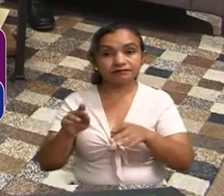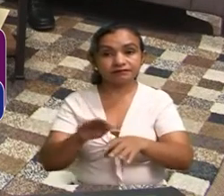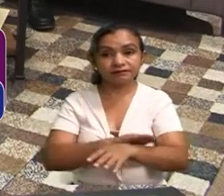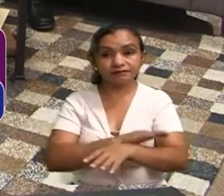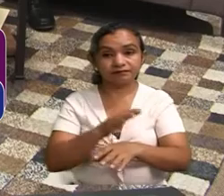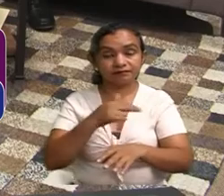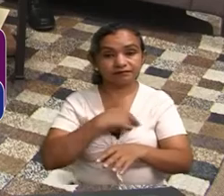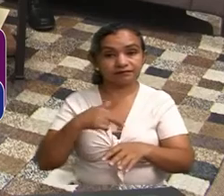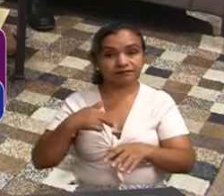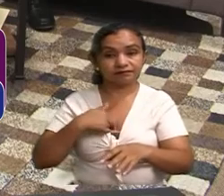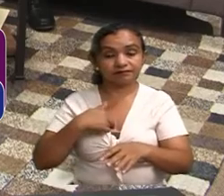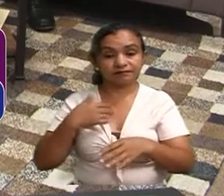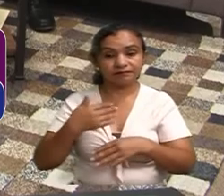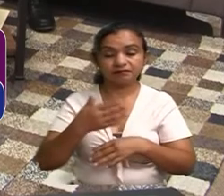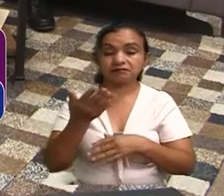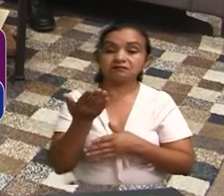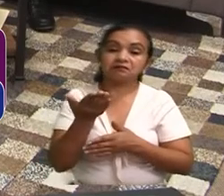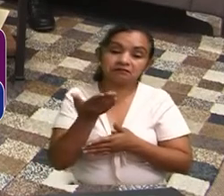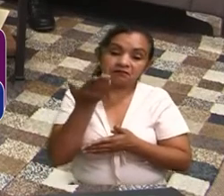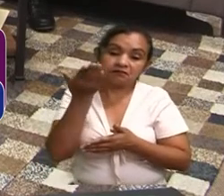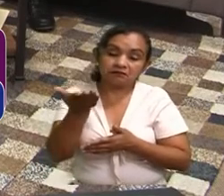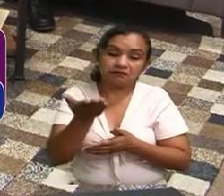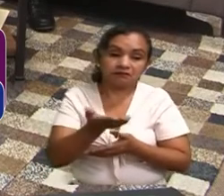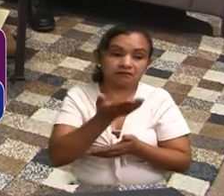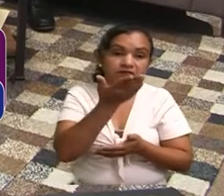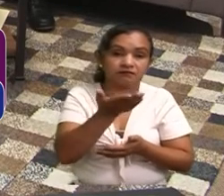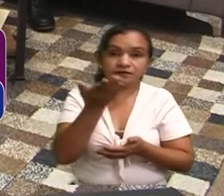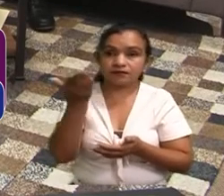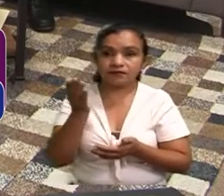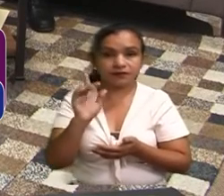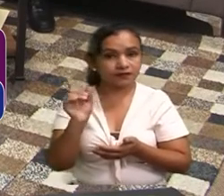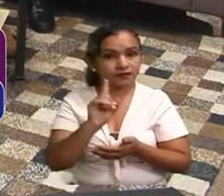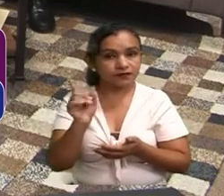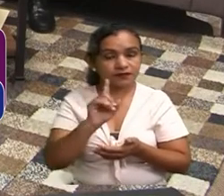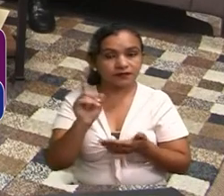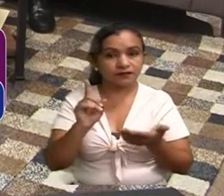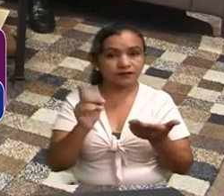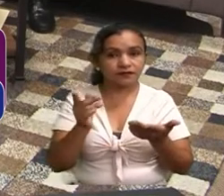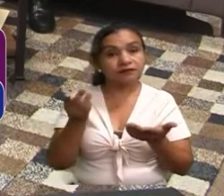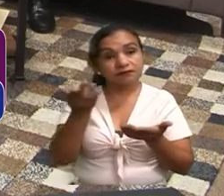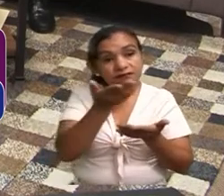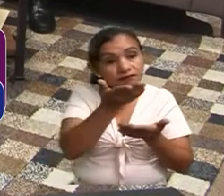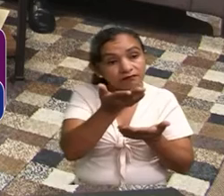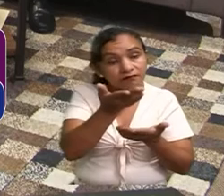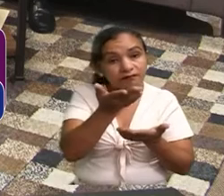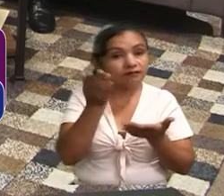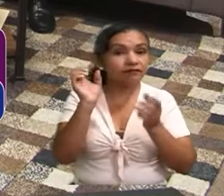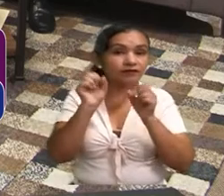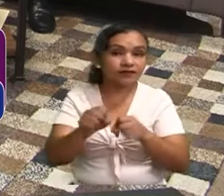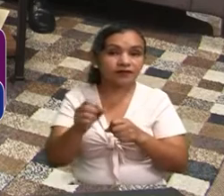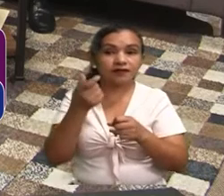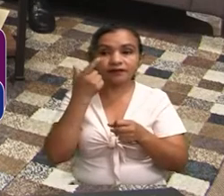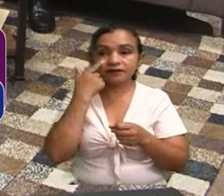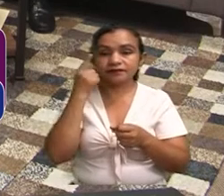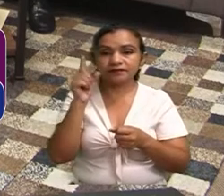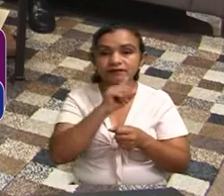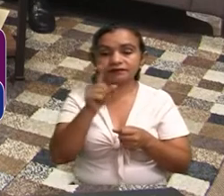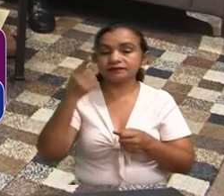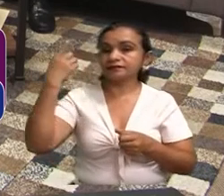llevamos nosotros una dádiva, es decir, algo como que lo pidieron ellos para ver si... No, es